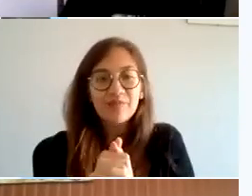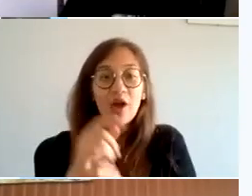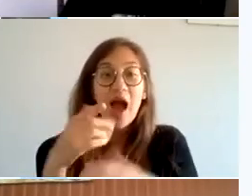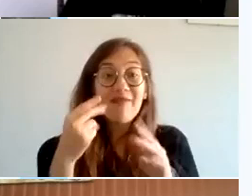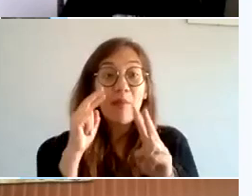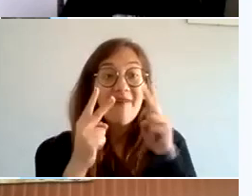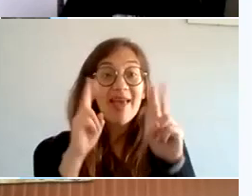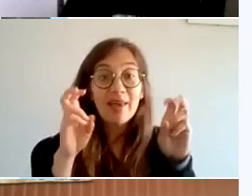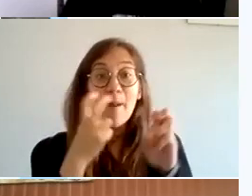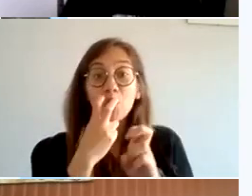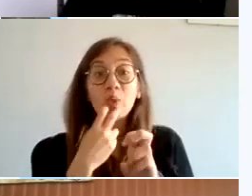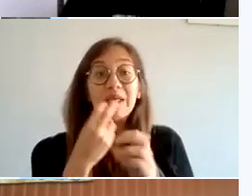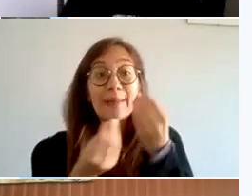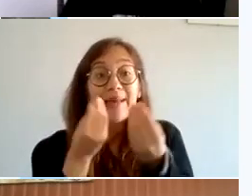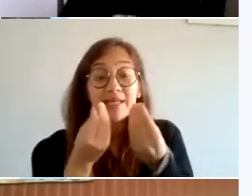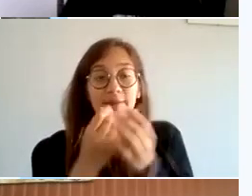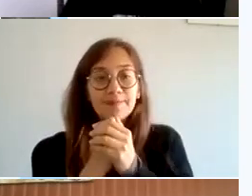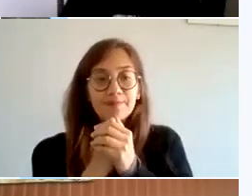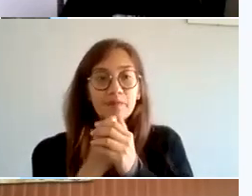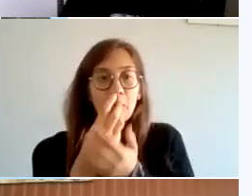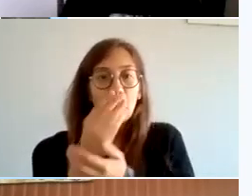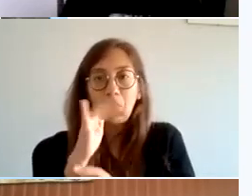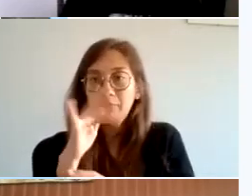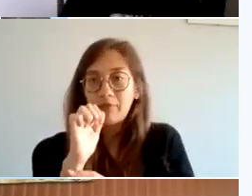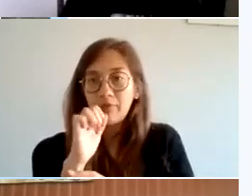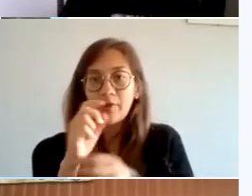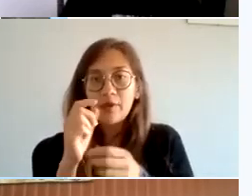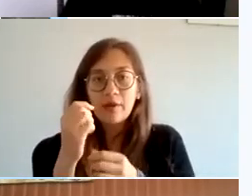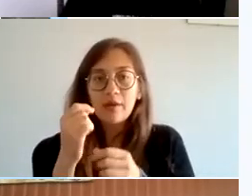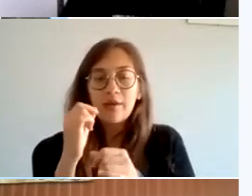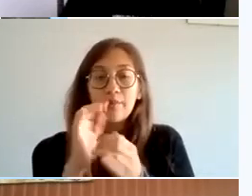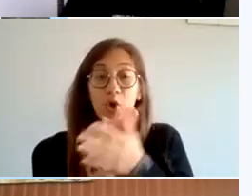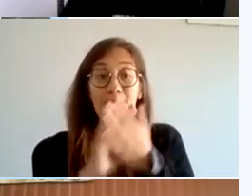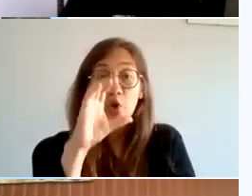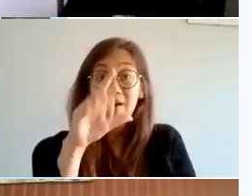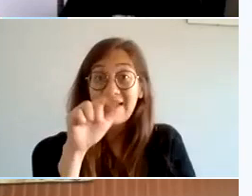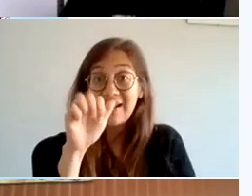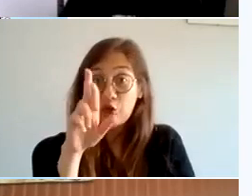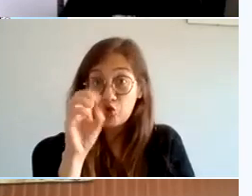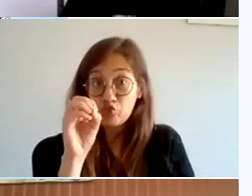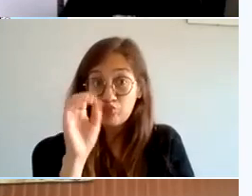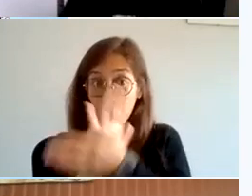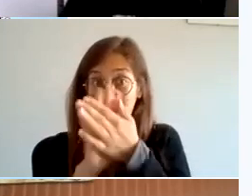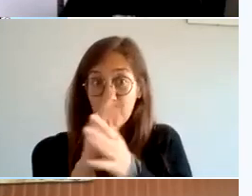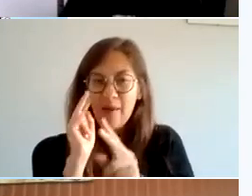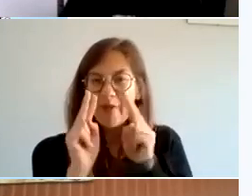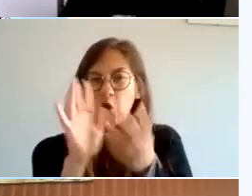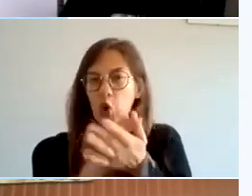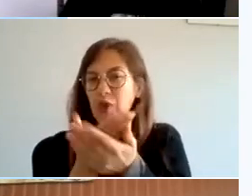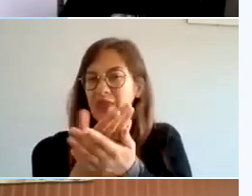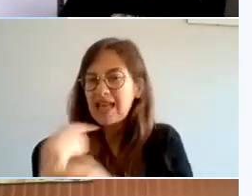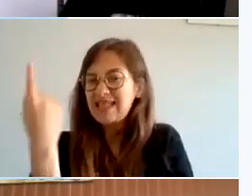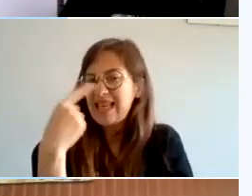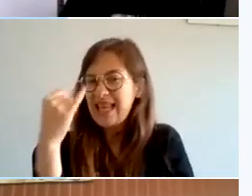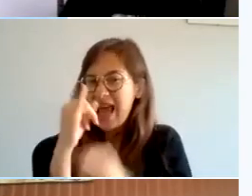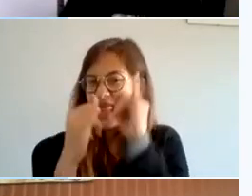Primero vamos a señalar algunos. Primero, el Claro, por ejemplo, vamos a ver cómo le va a Claro.